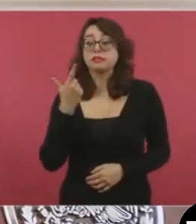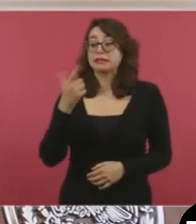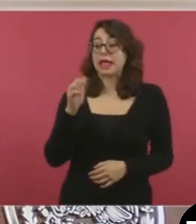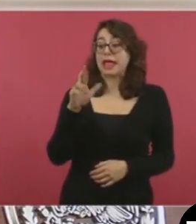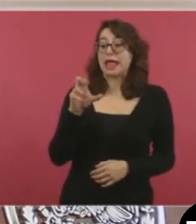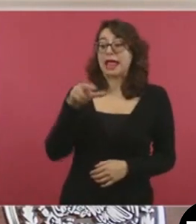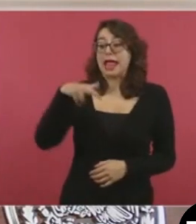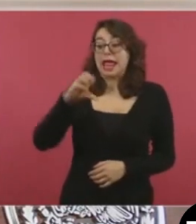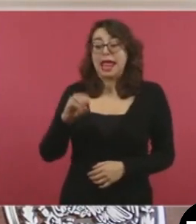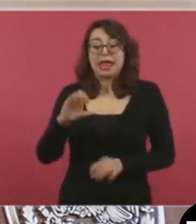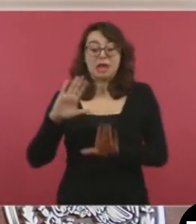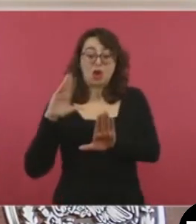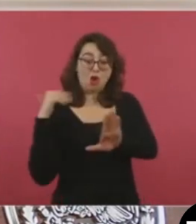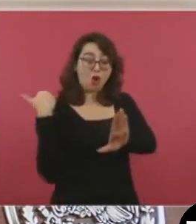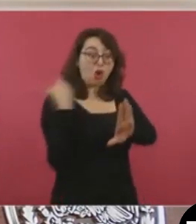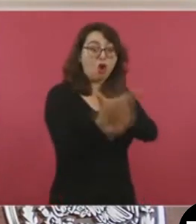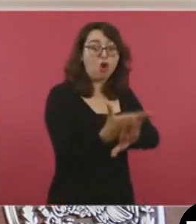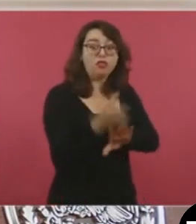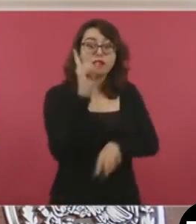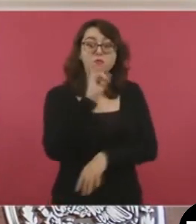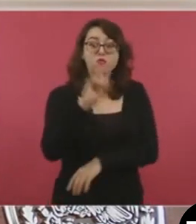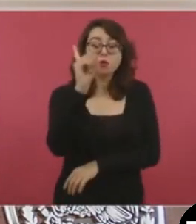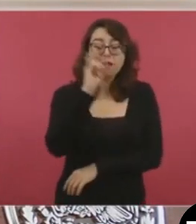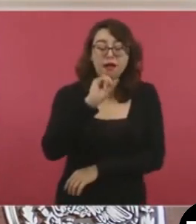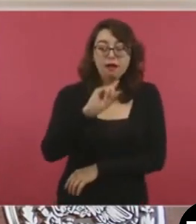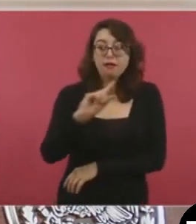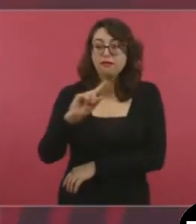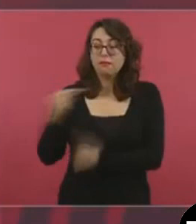política de género.